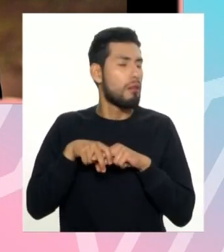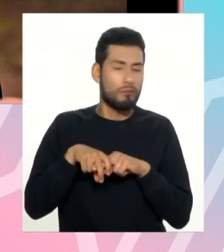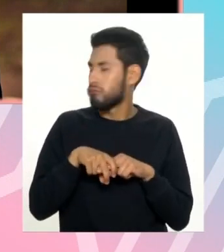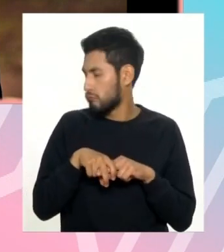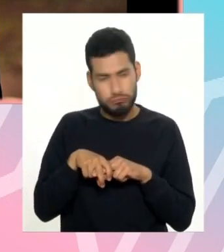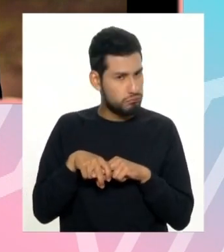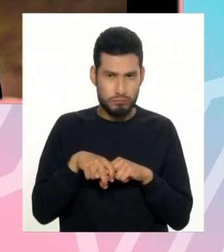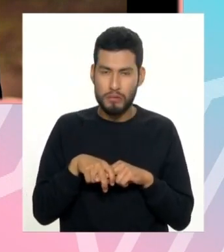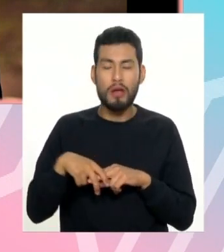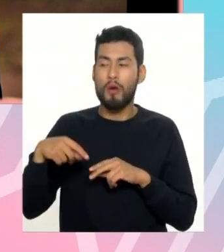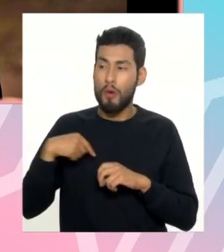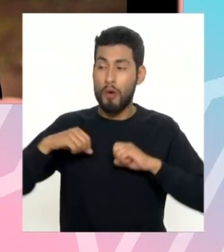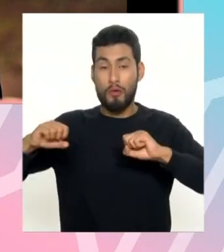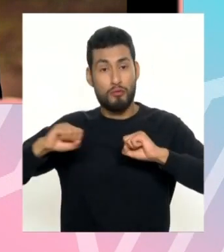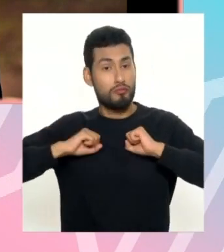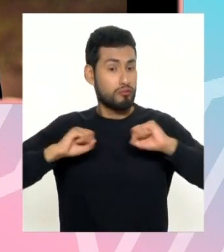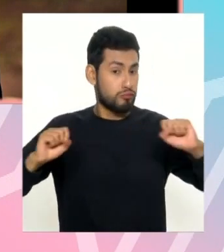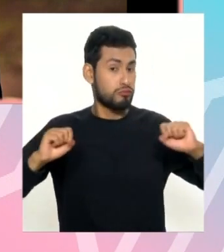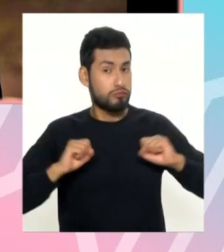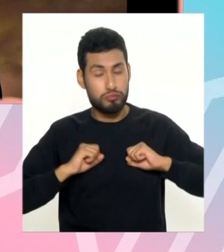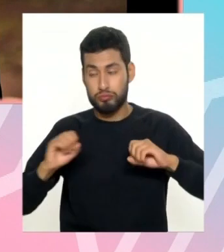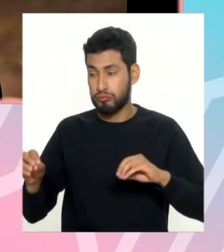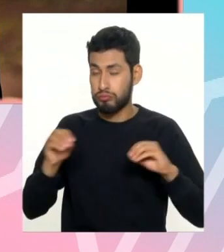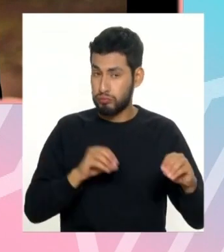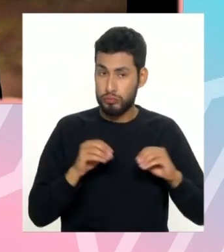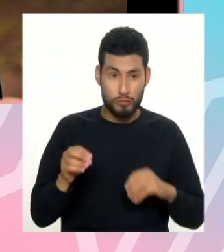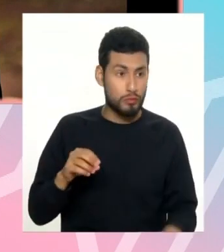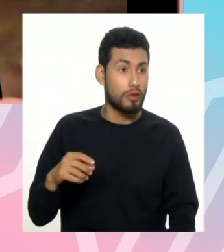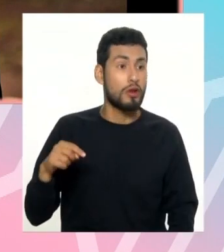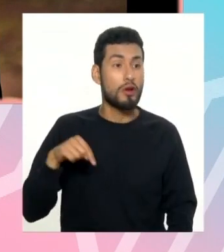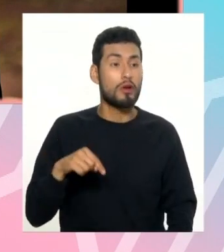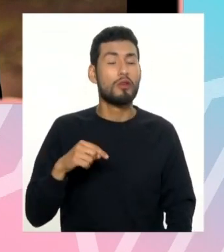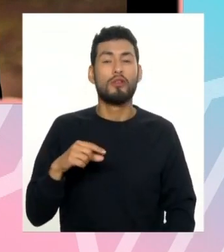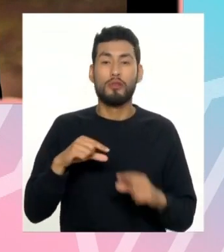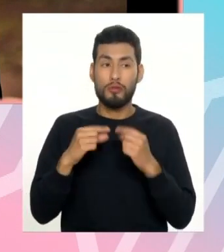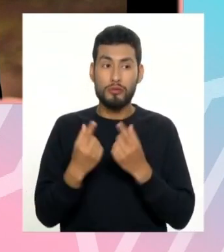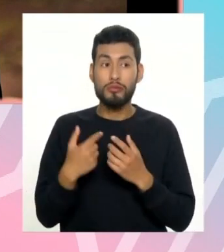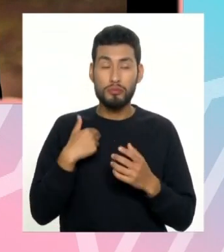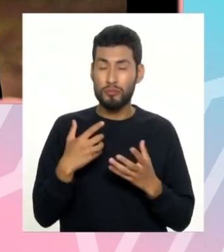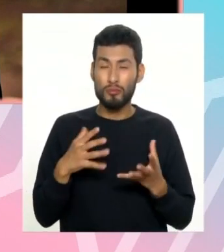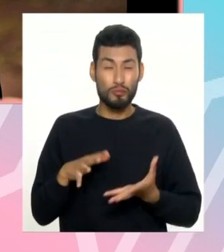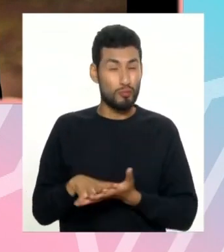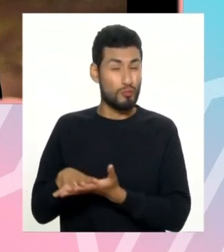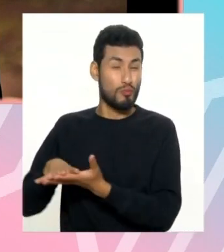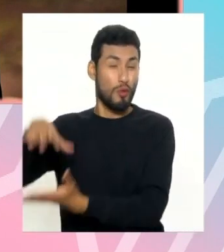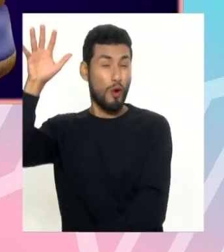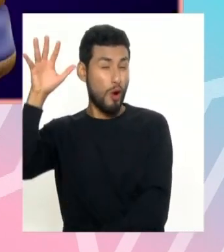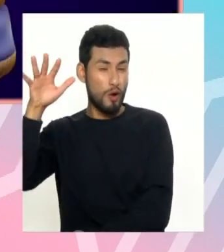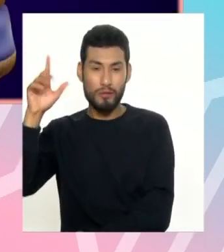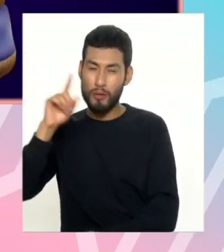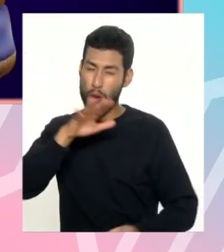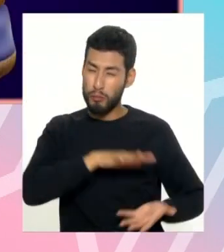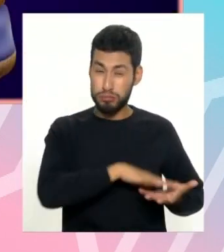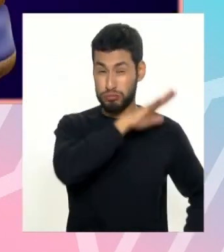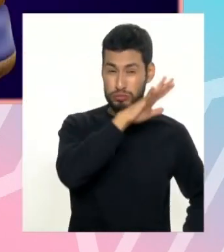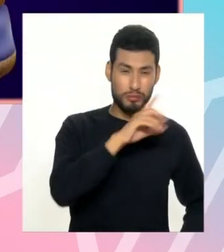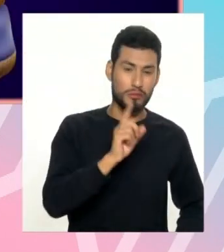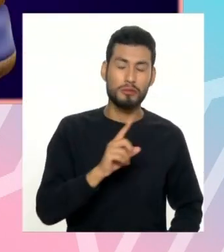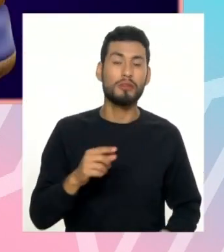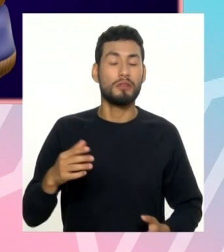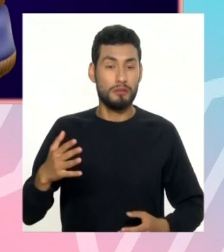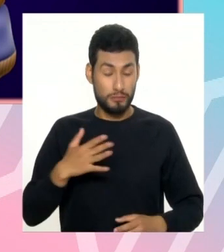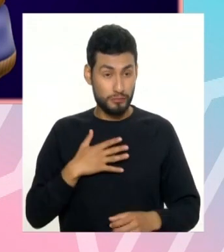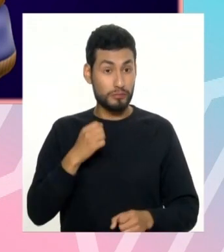cuidar mi actividad física, ¿no? Siempre lo suelo agrupar en 3 grupos. Evitar los excesos. O sea, yo puedo